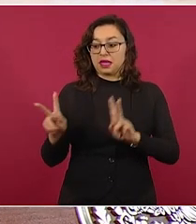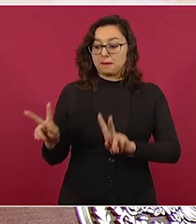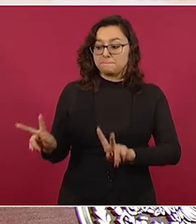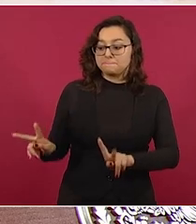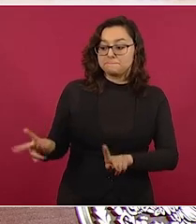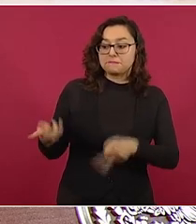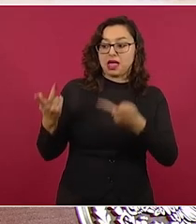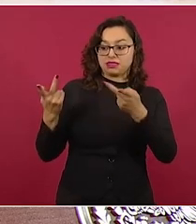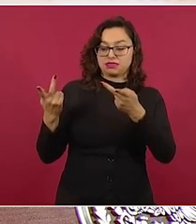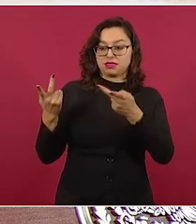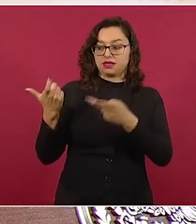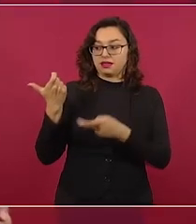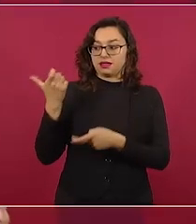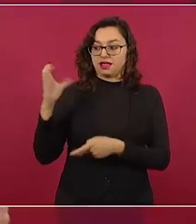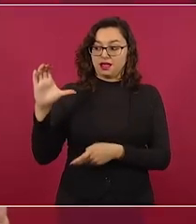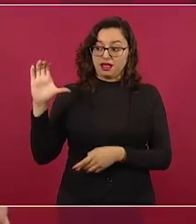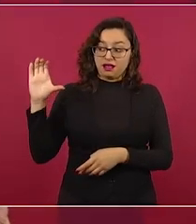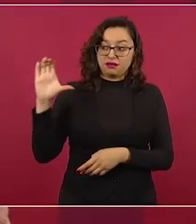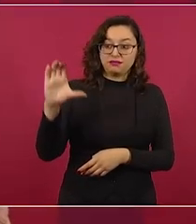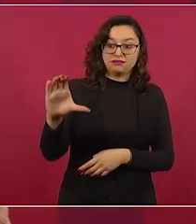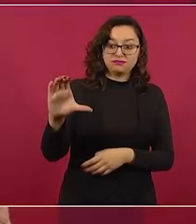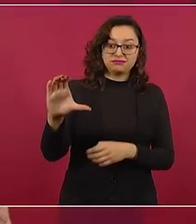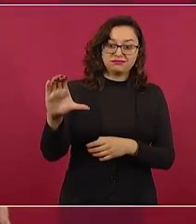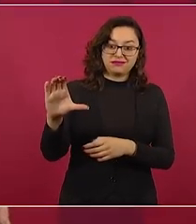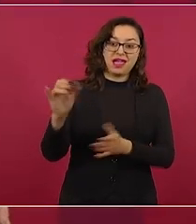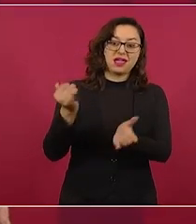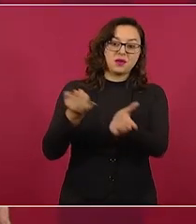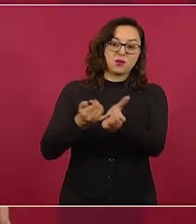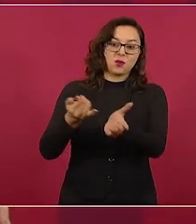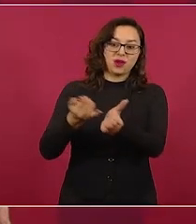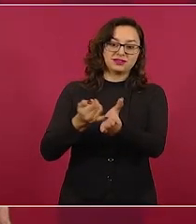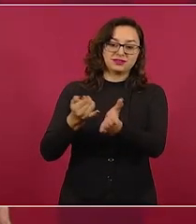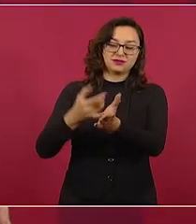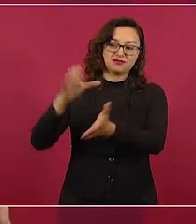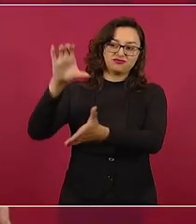operaciones tienen que pagar impuestos.